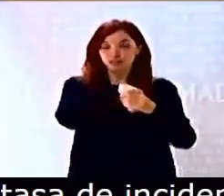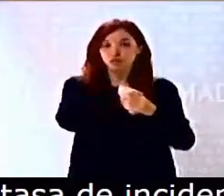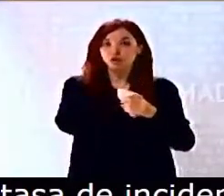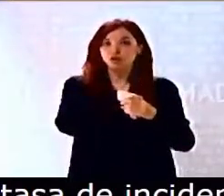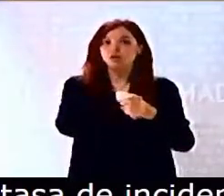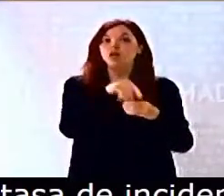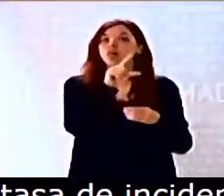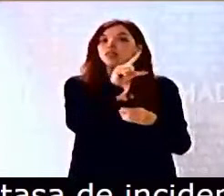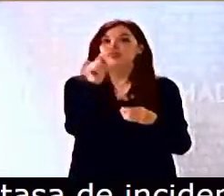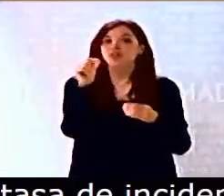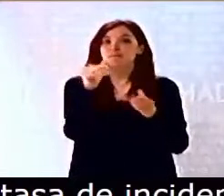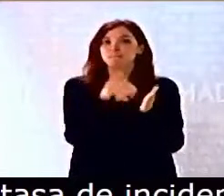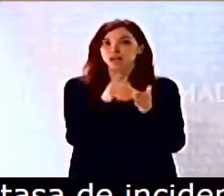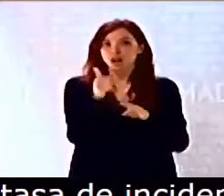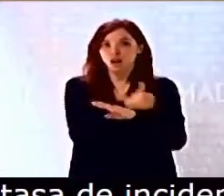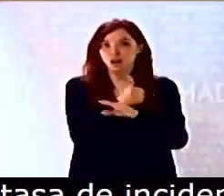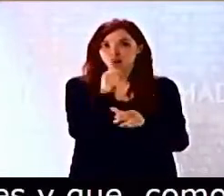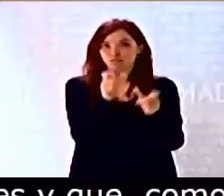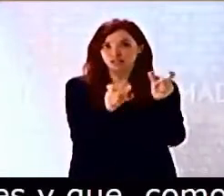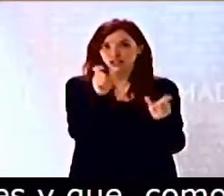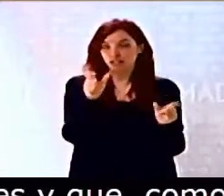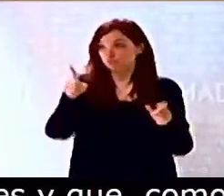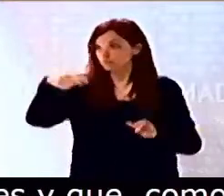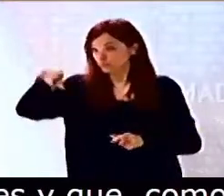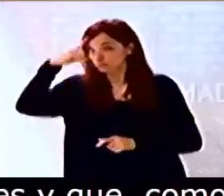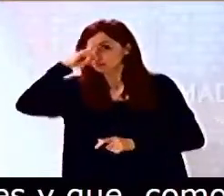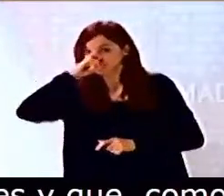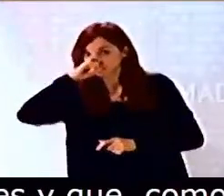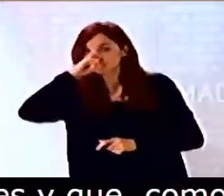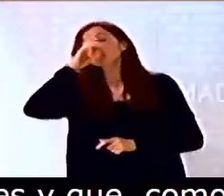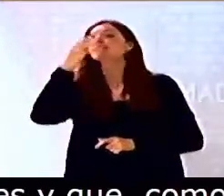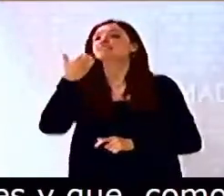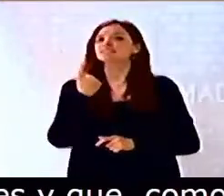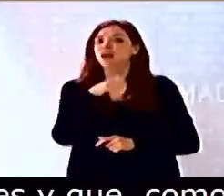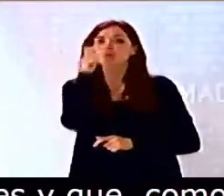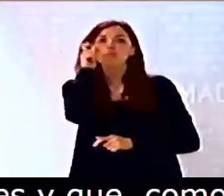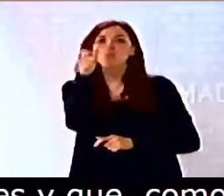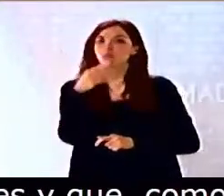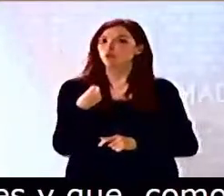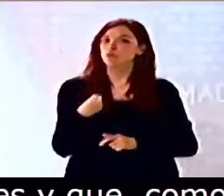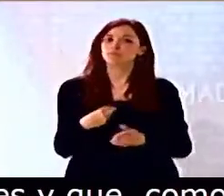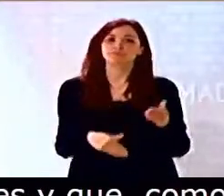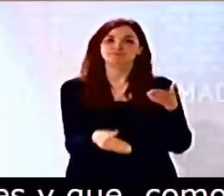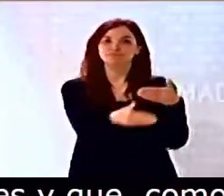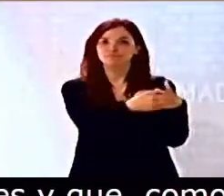y que, como recordarán ustedes, ya se encuentra en cierre perimetral.